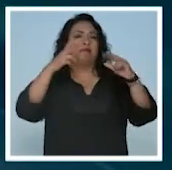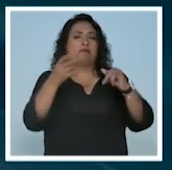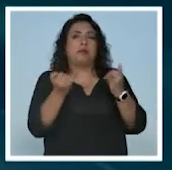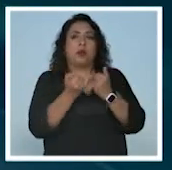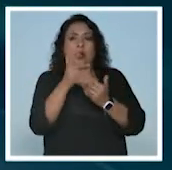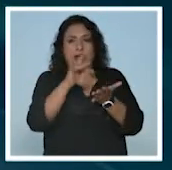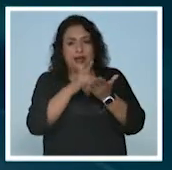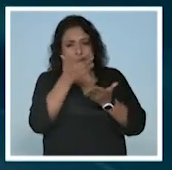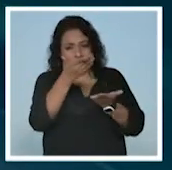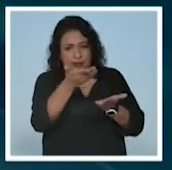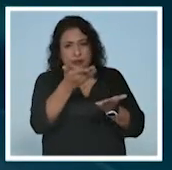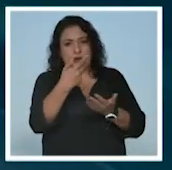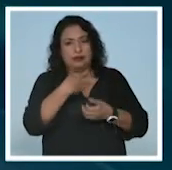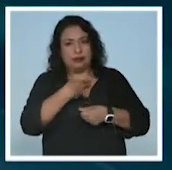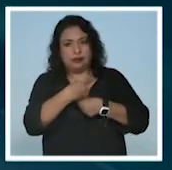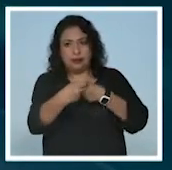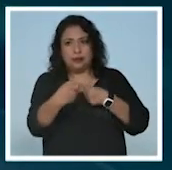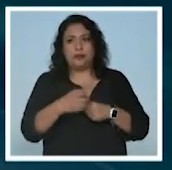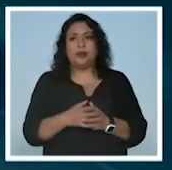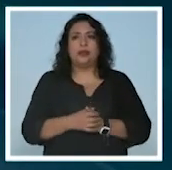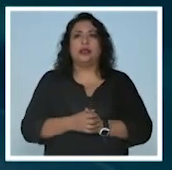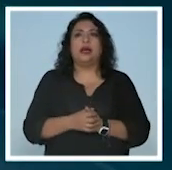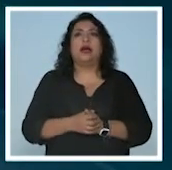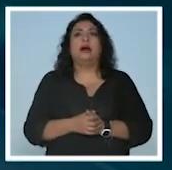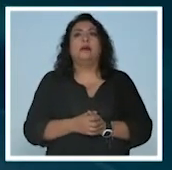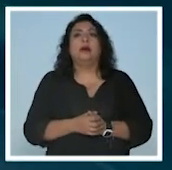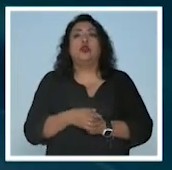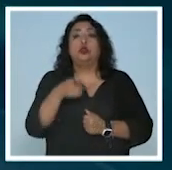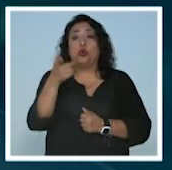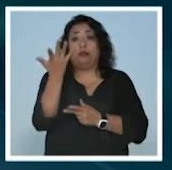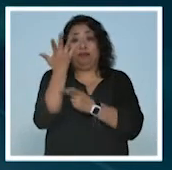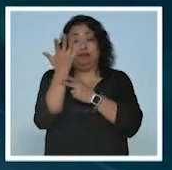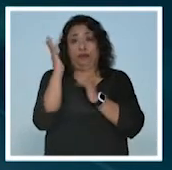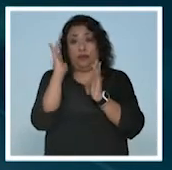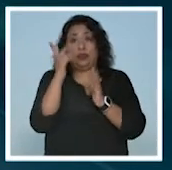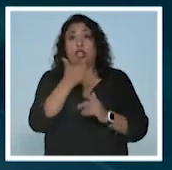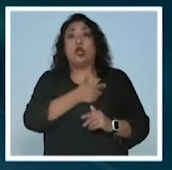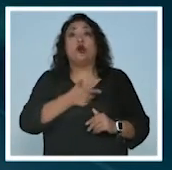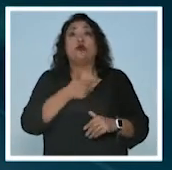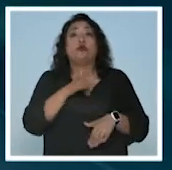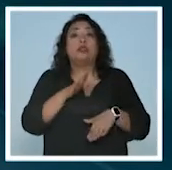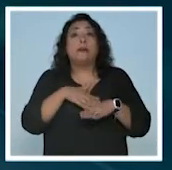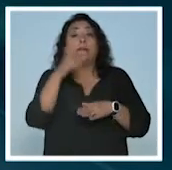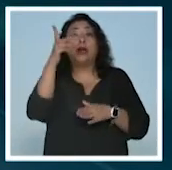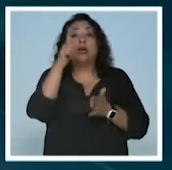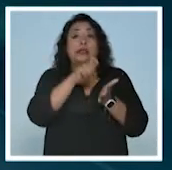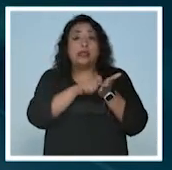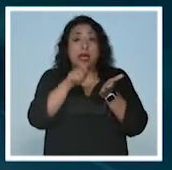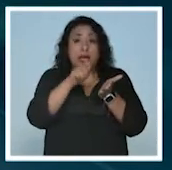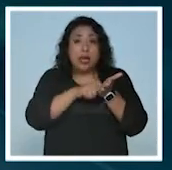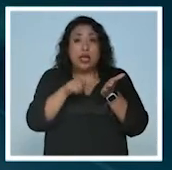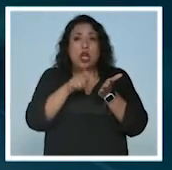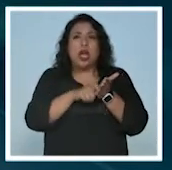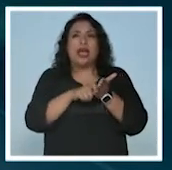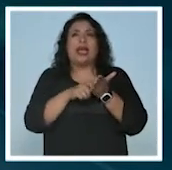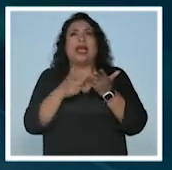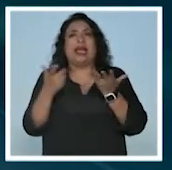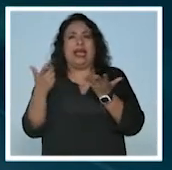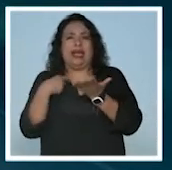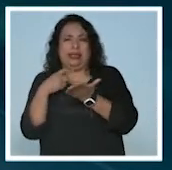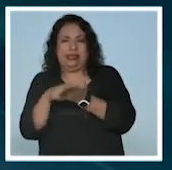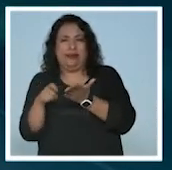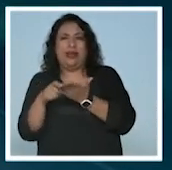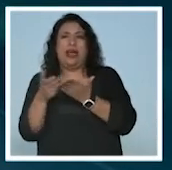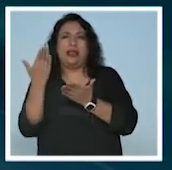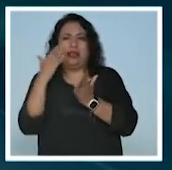gracias a ti, Laura, por invitarme. Gonzalo, tú has dicho que te gusta más haber escrito que escribir propiamente. De